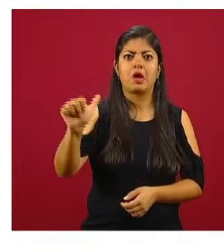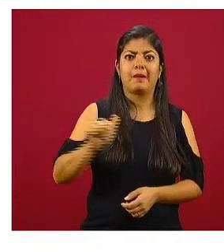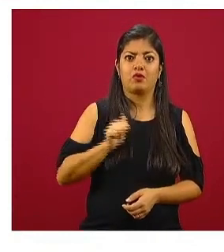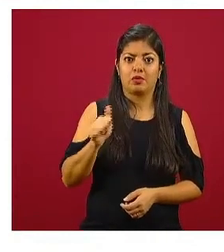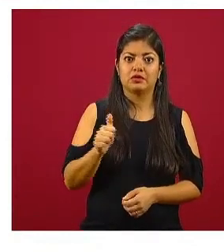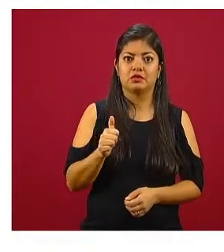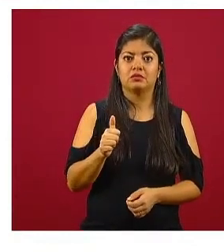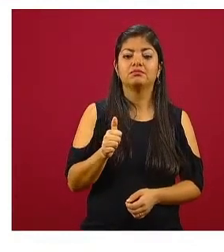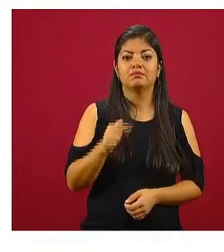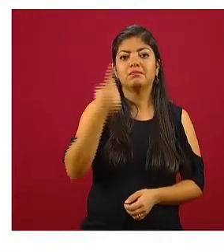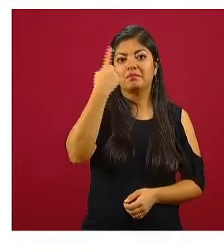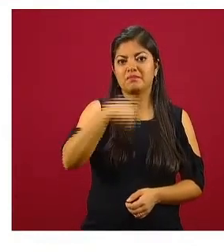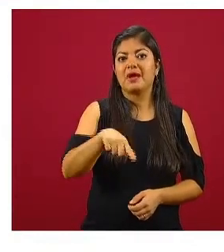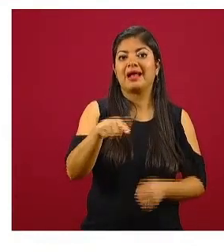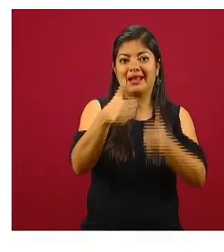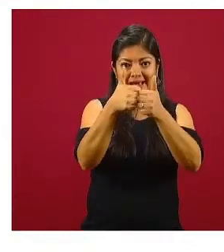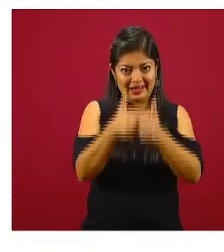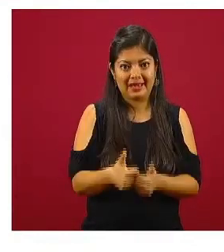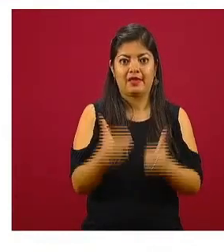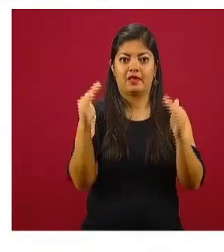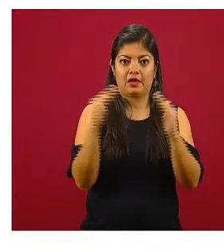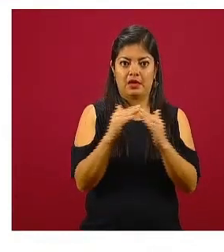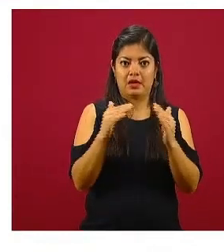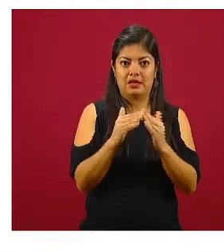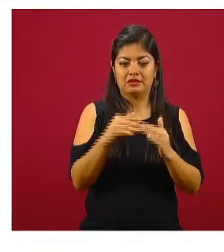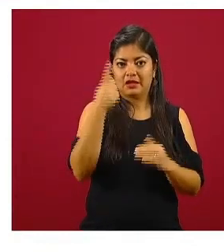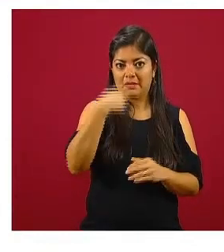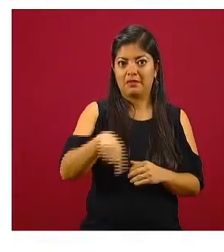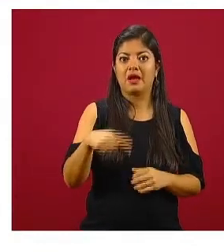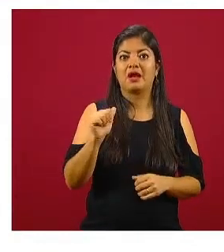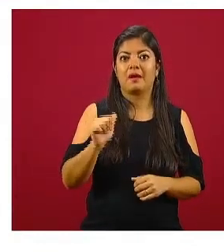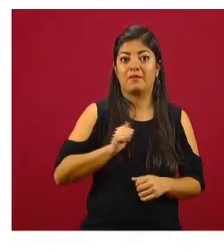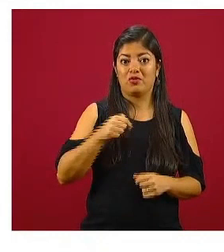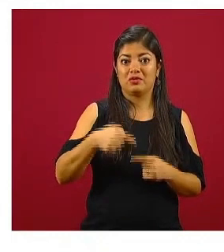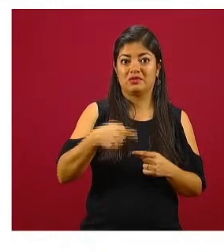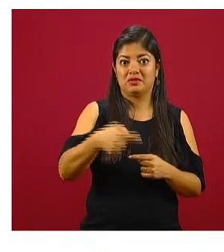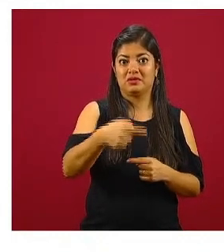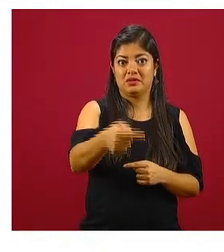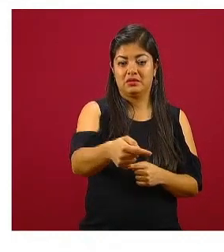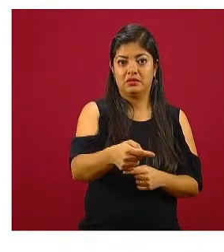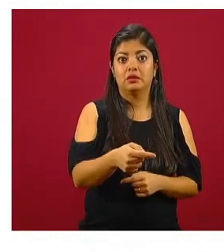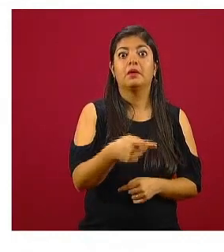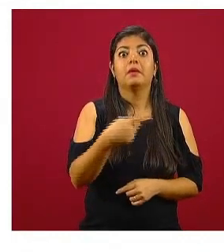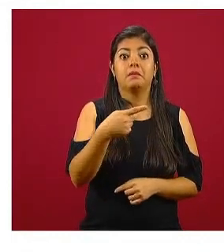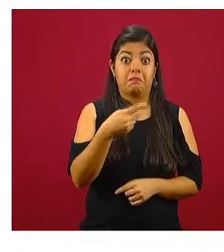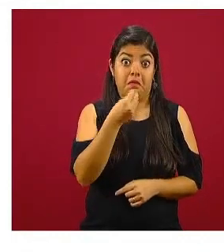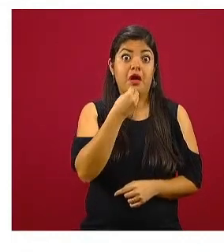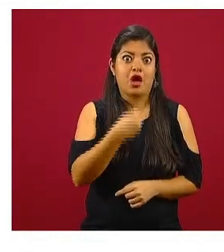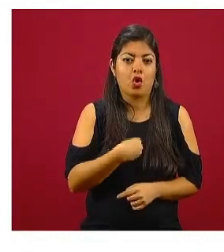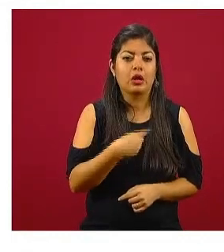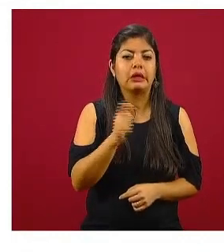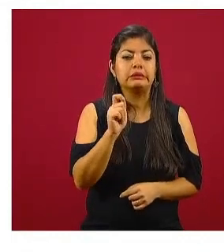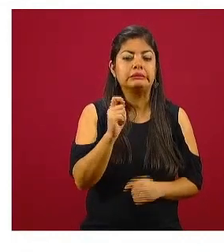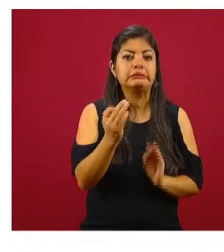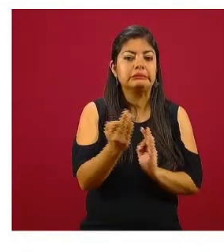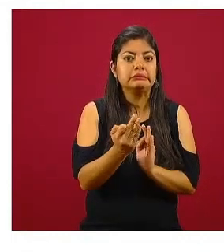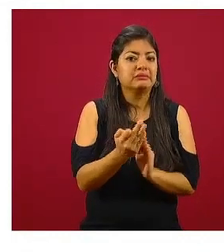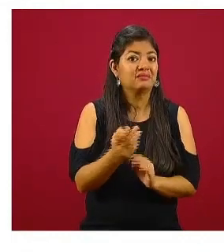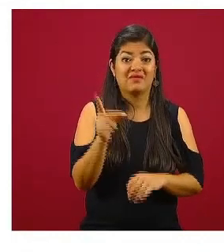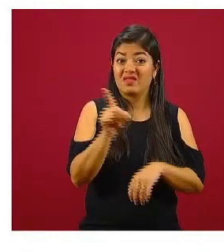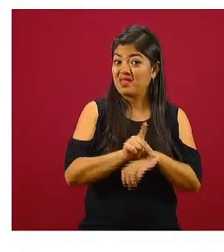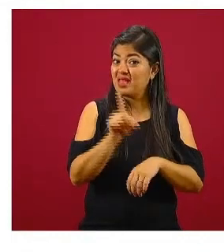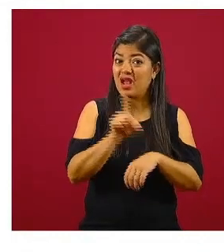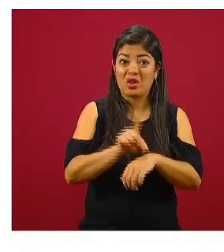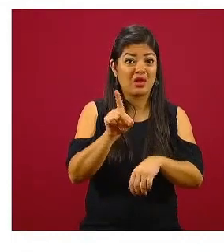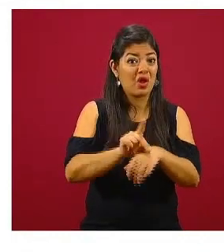todavía para quedarnos en casa, para aprovechar estos últimos días, y aunque parecen pocos días, cada día cuenta, cada día